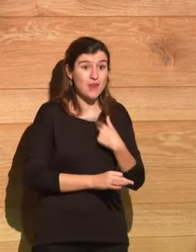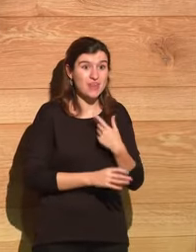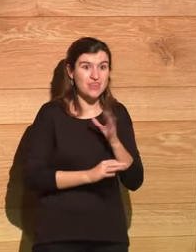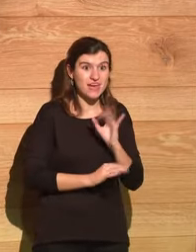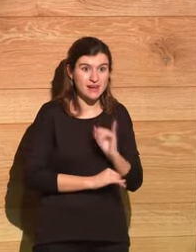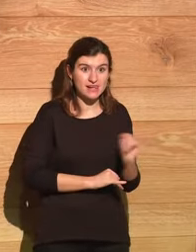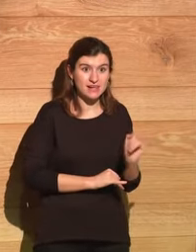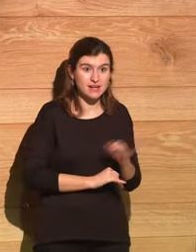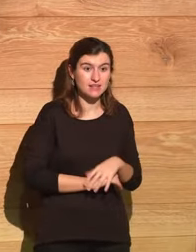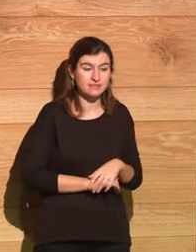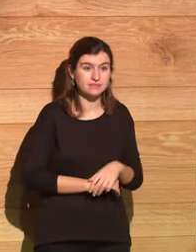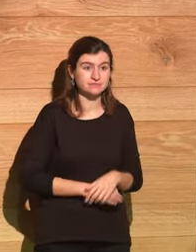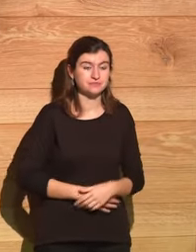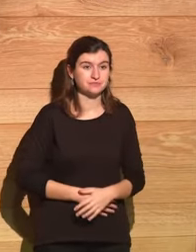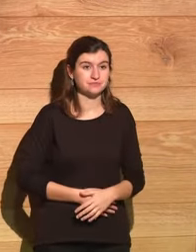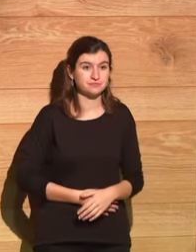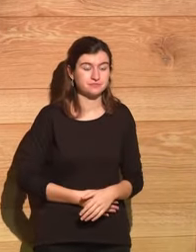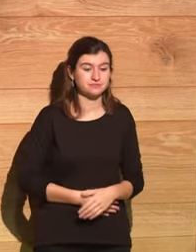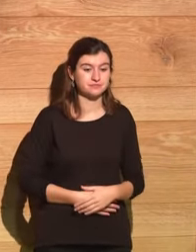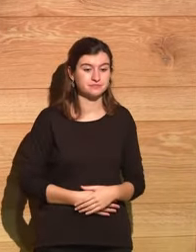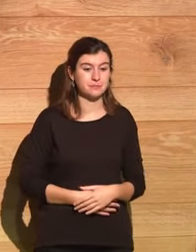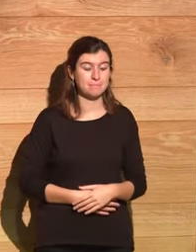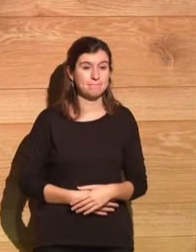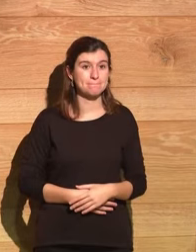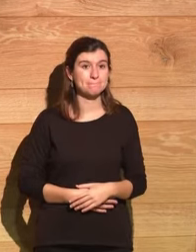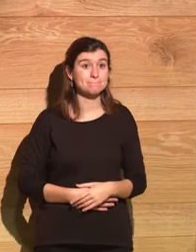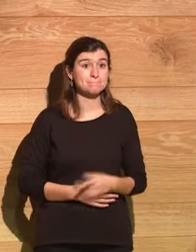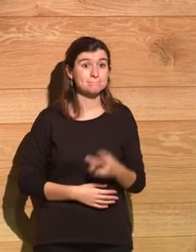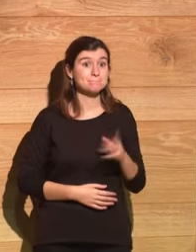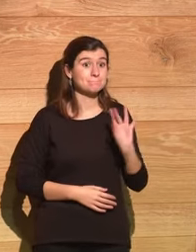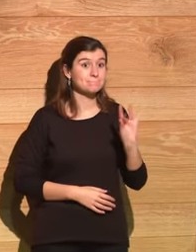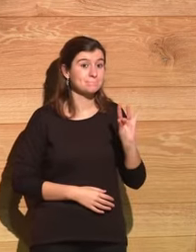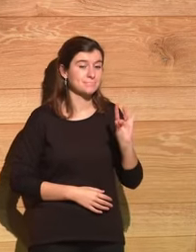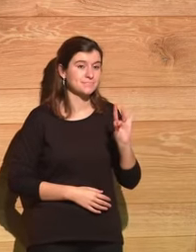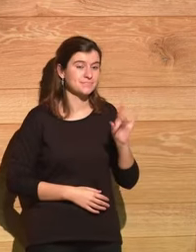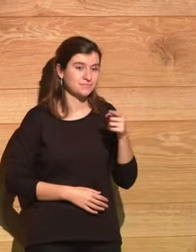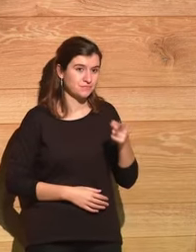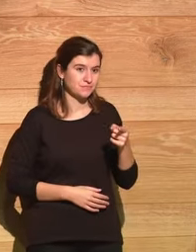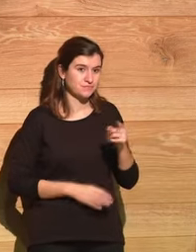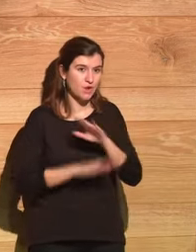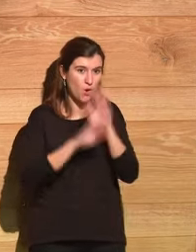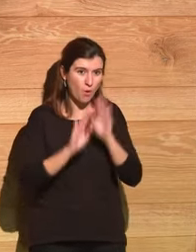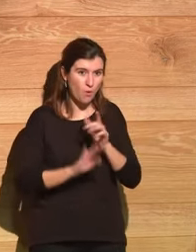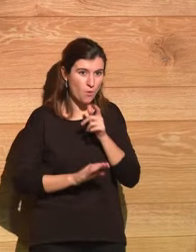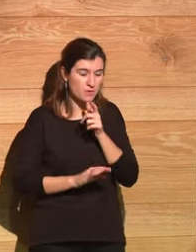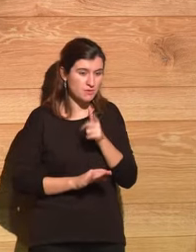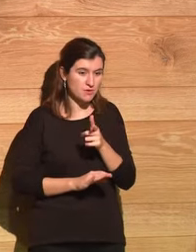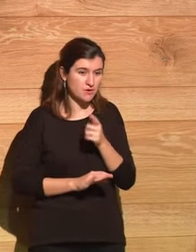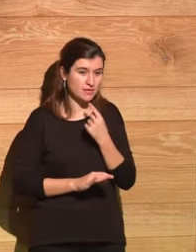sí. Absolutamente. Y eso trae a colación, tus últimas palabras, algo